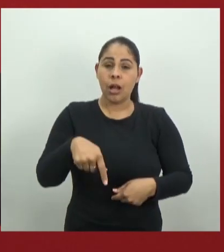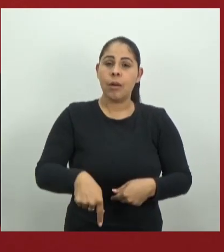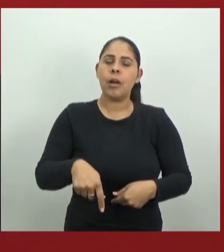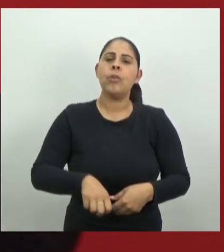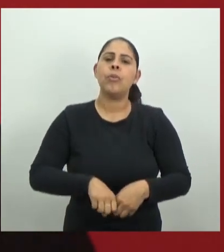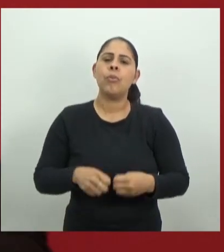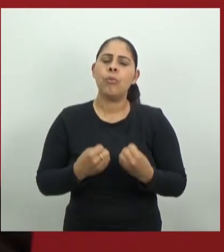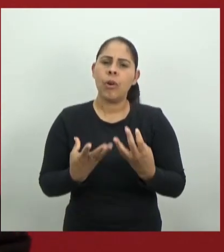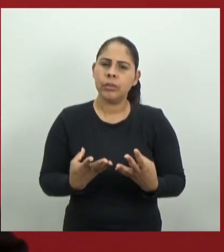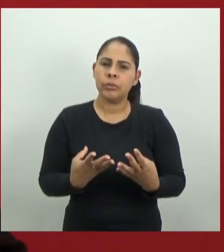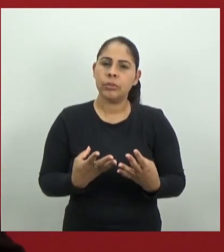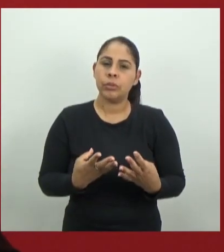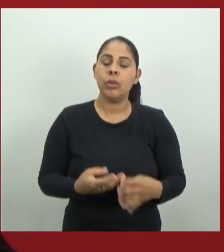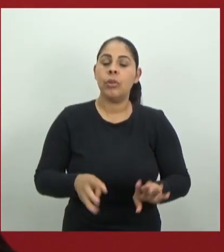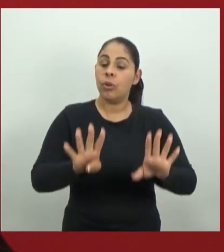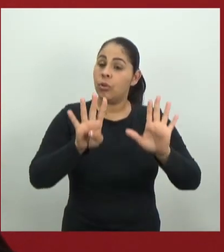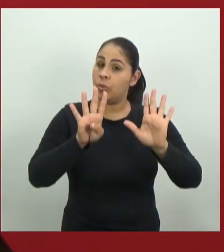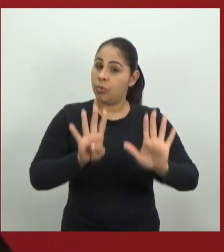con el Señor y 9 estaban abajo.